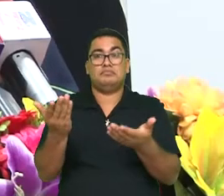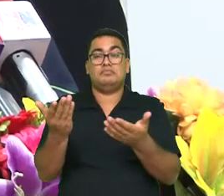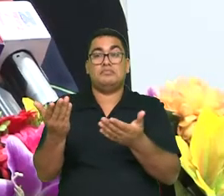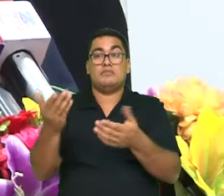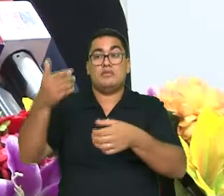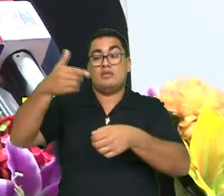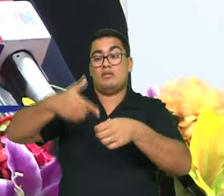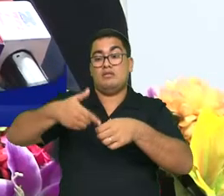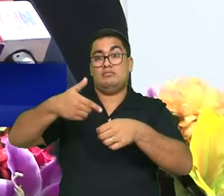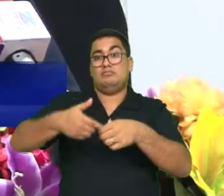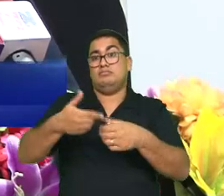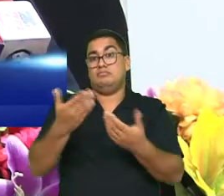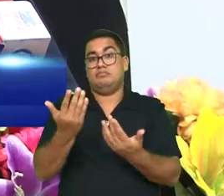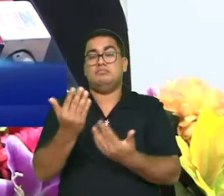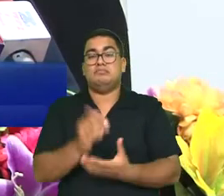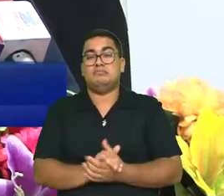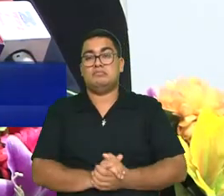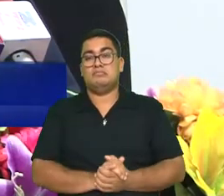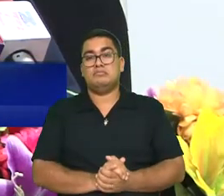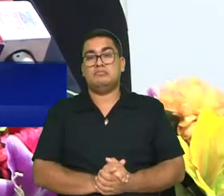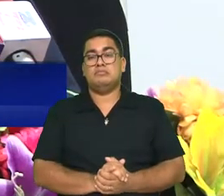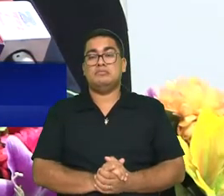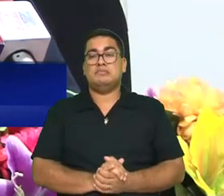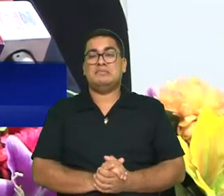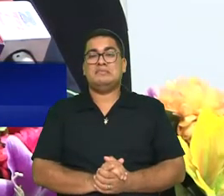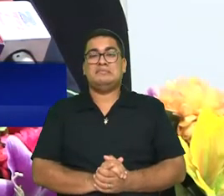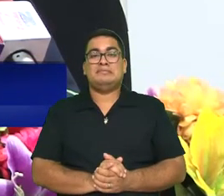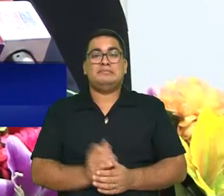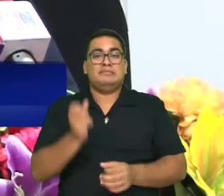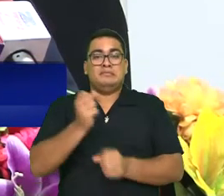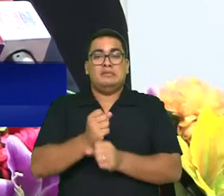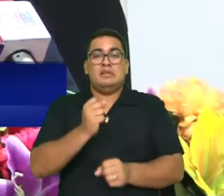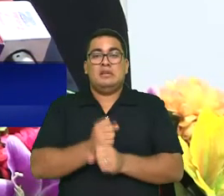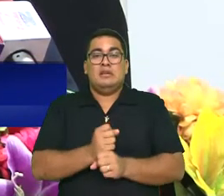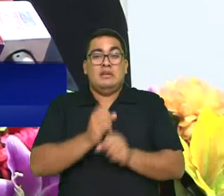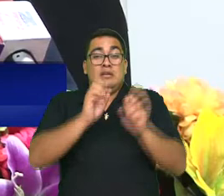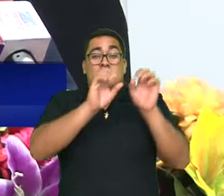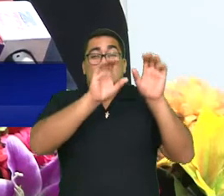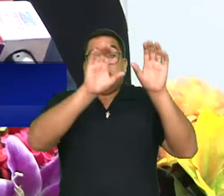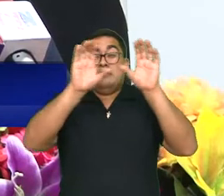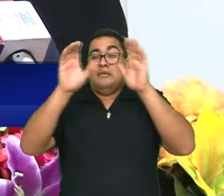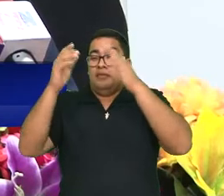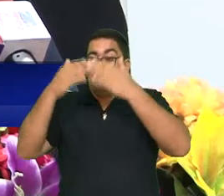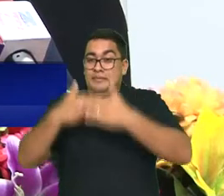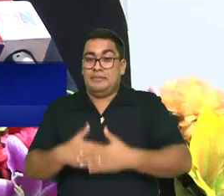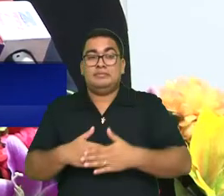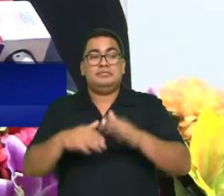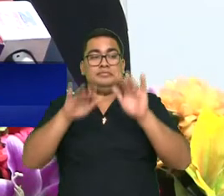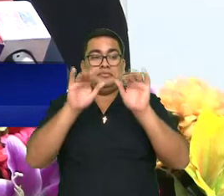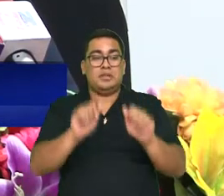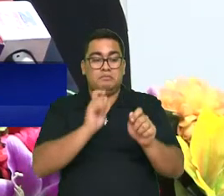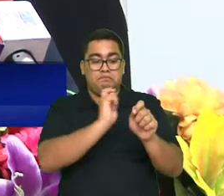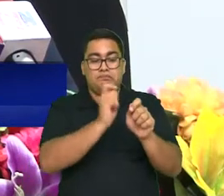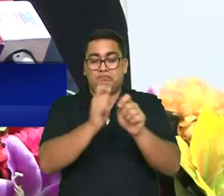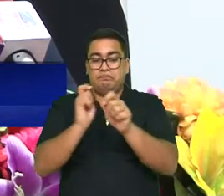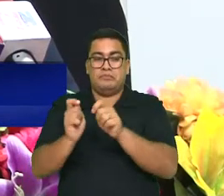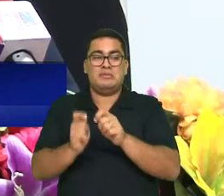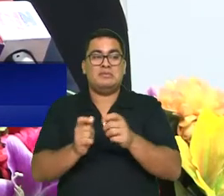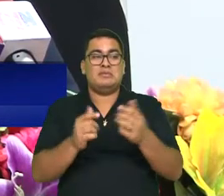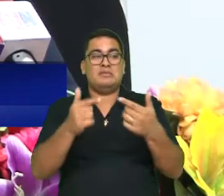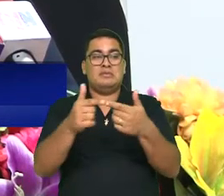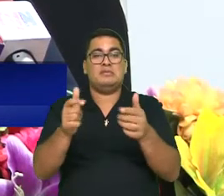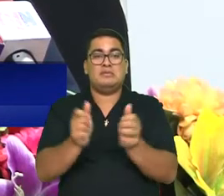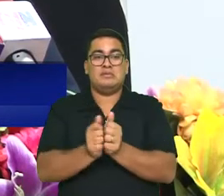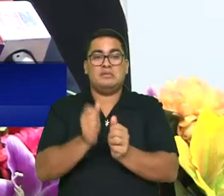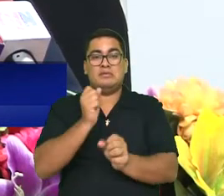que llevan combustible. Vamos a trabajar día y noche. Ya estamos preparando, allá tenemos un equipo